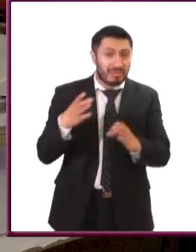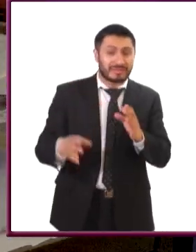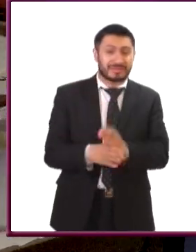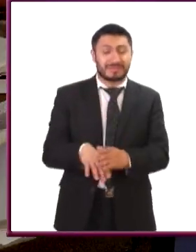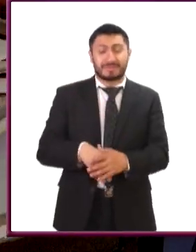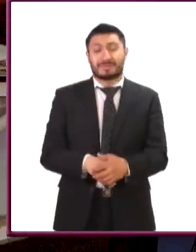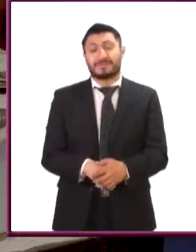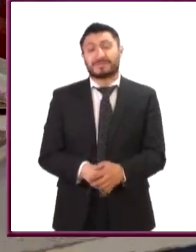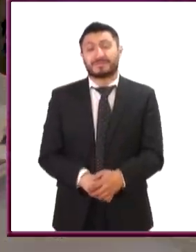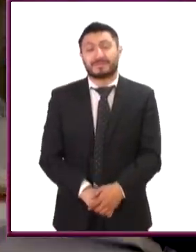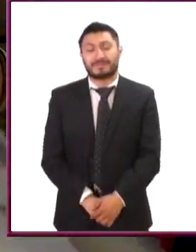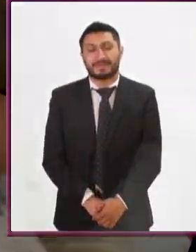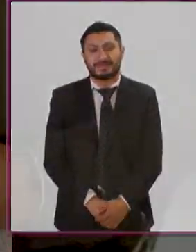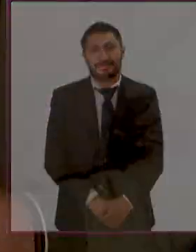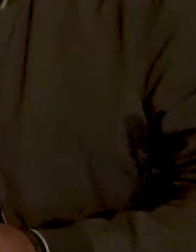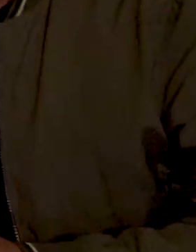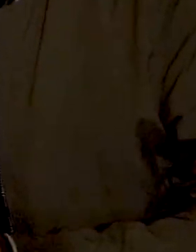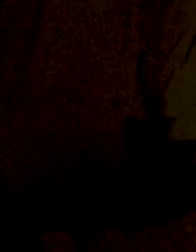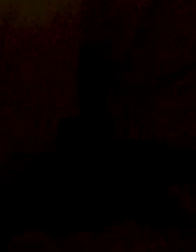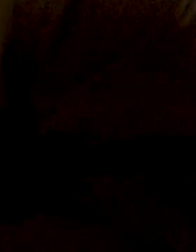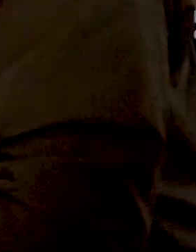nuevo.